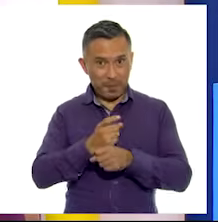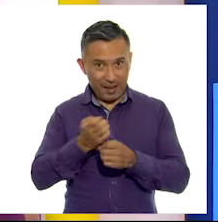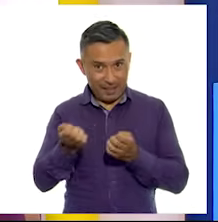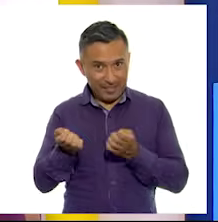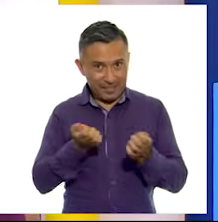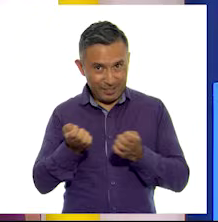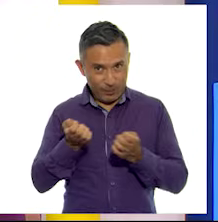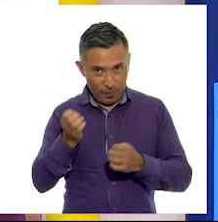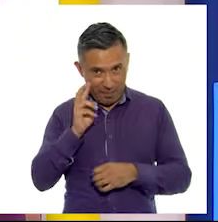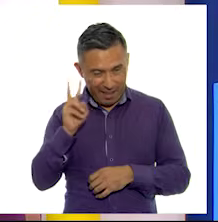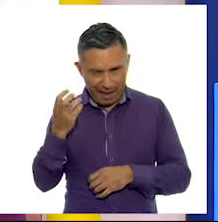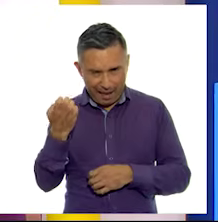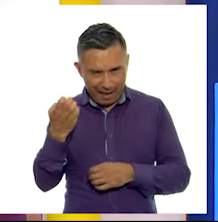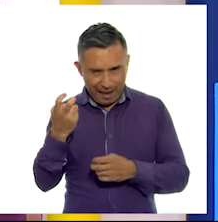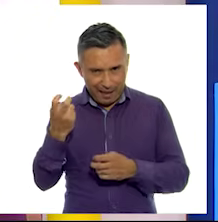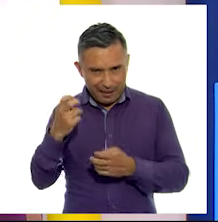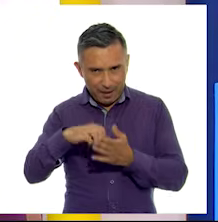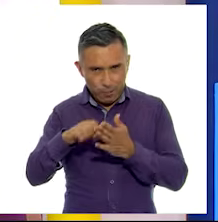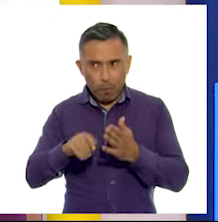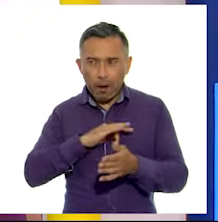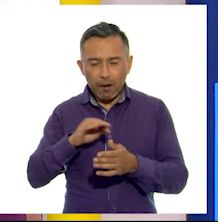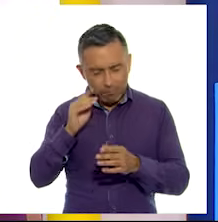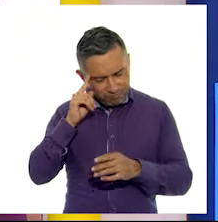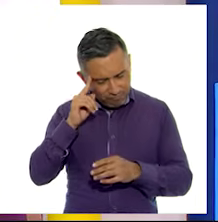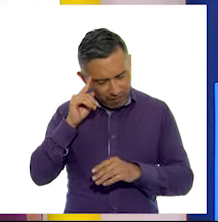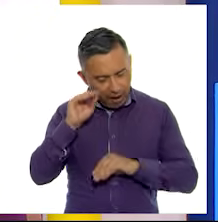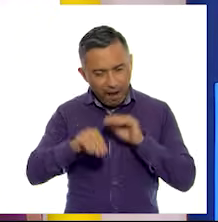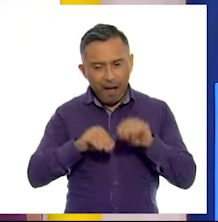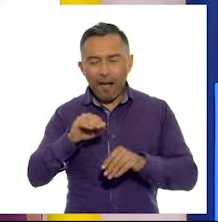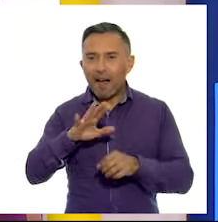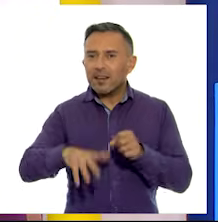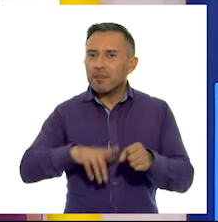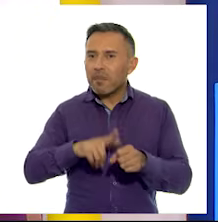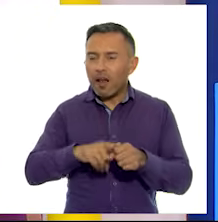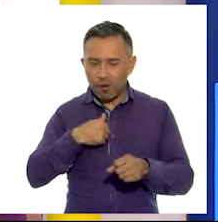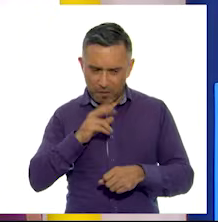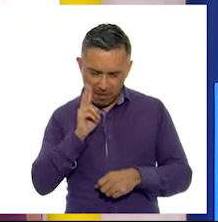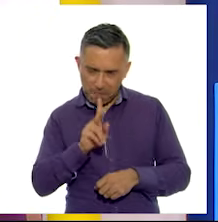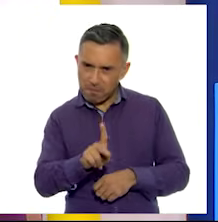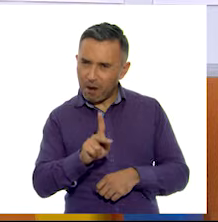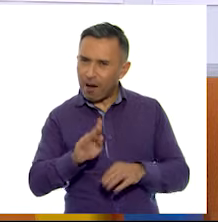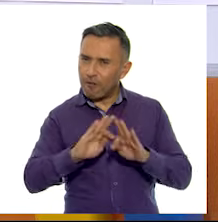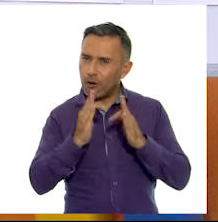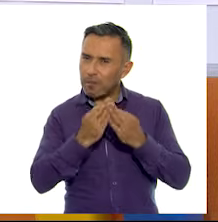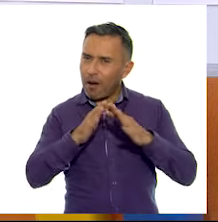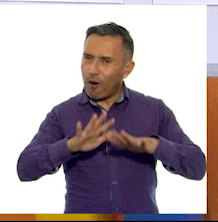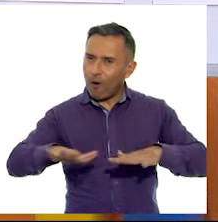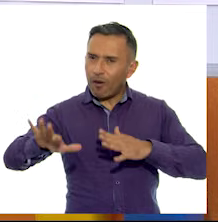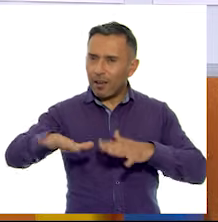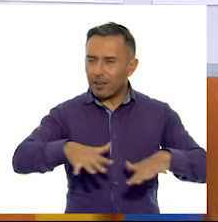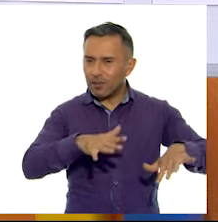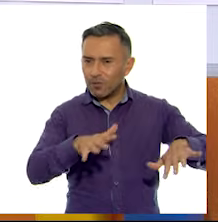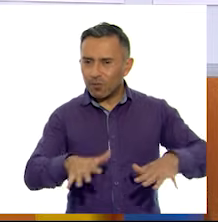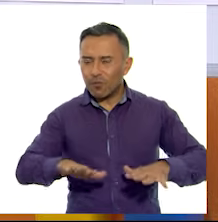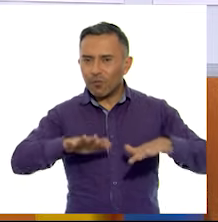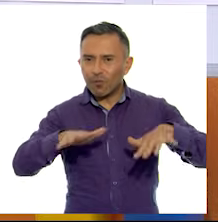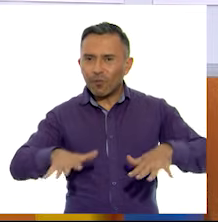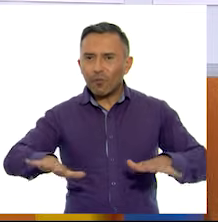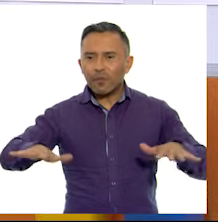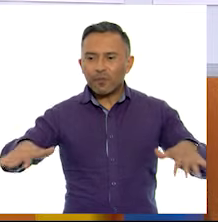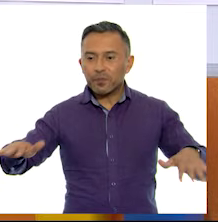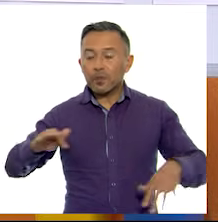yo, podemos hacer animales. A este ya le vimos forma de olas. Exacto, pero lo más importante es que puedes hacer formas.